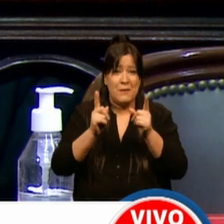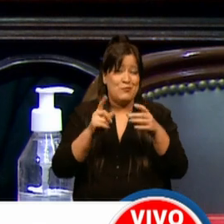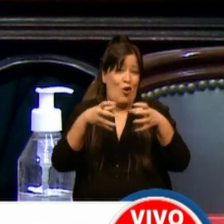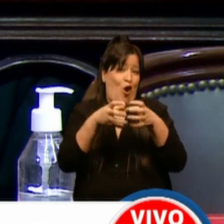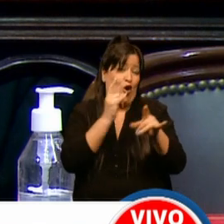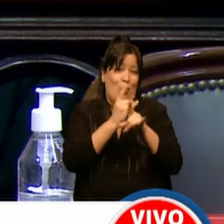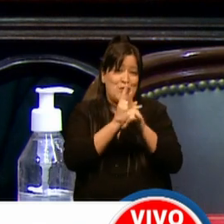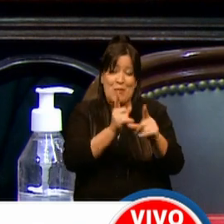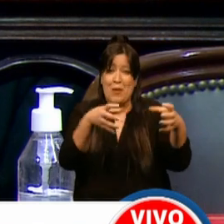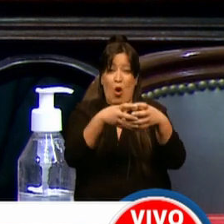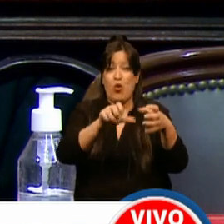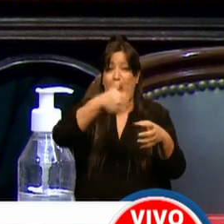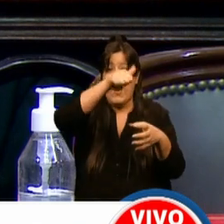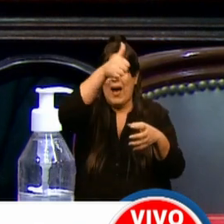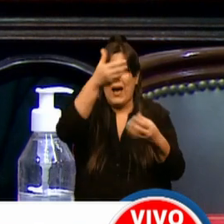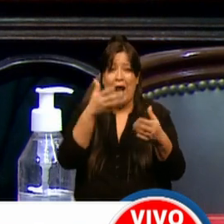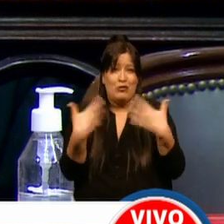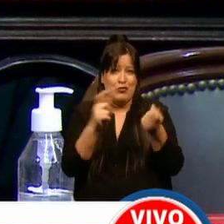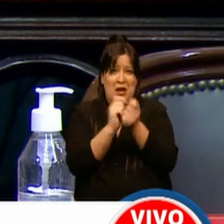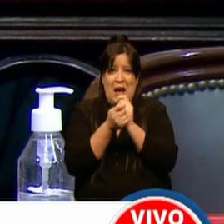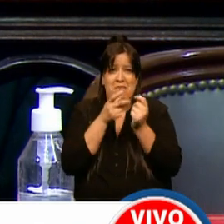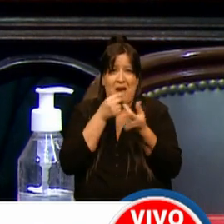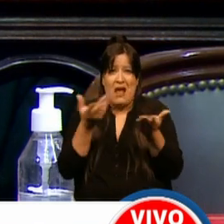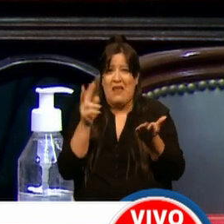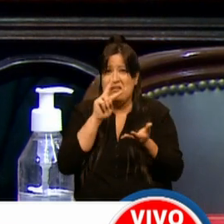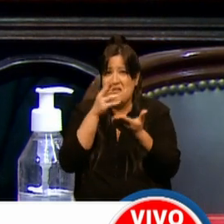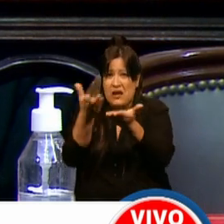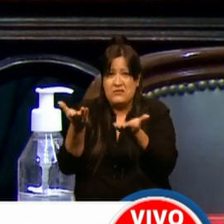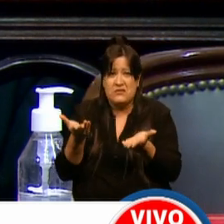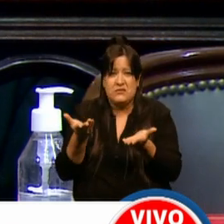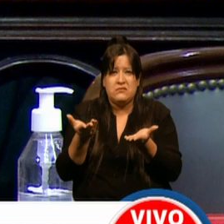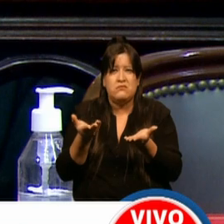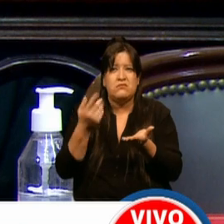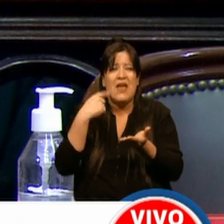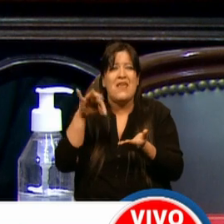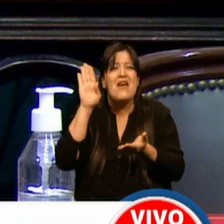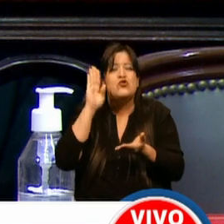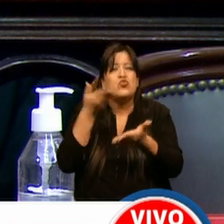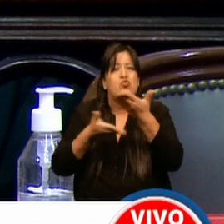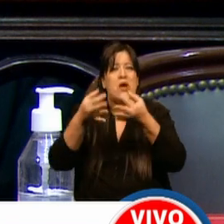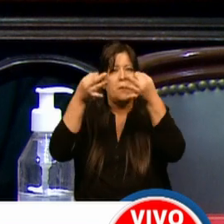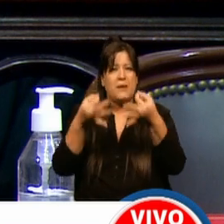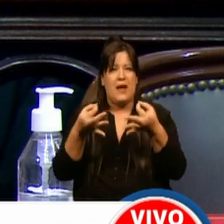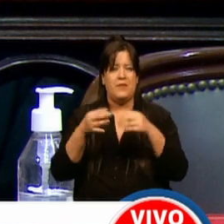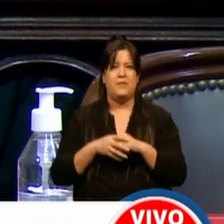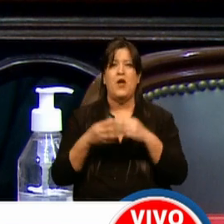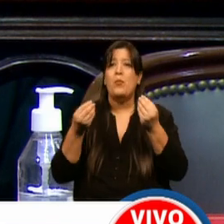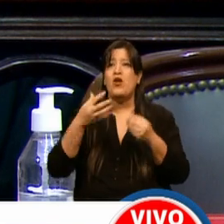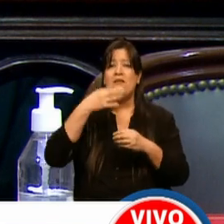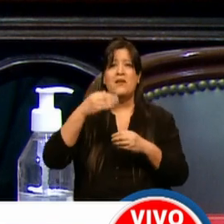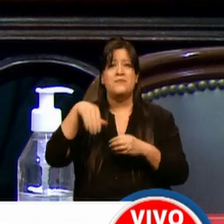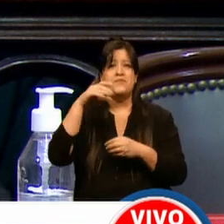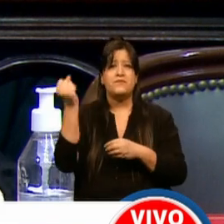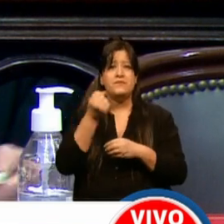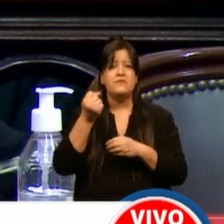siempre entonces no estamos cambiando nada chicas escuchemos nos porque la verdad lo más